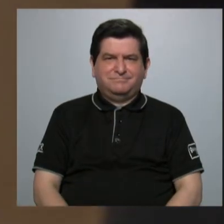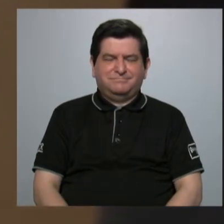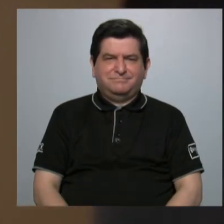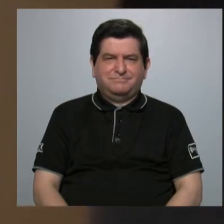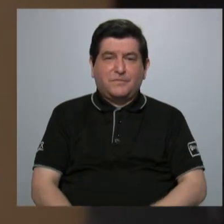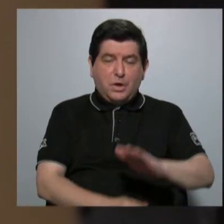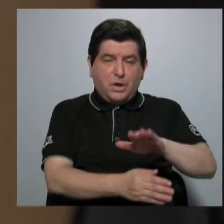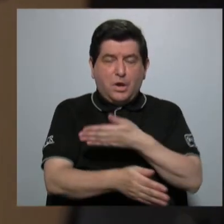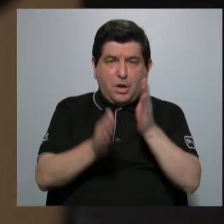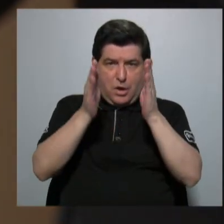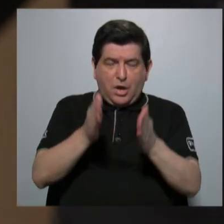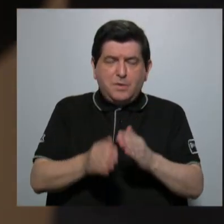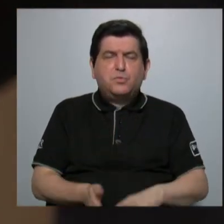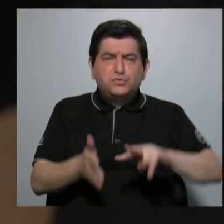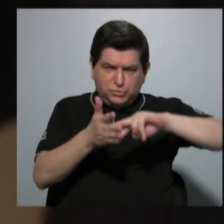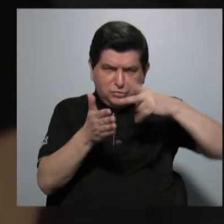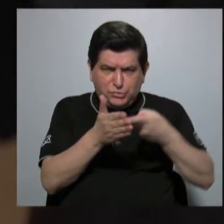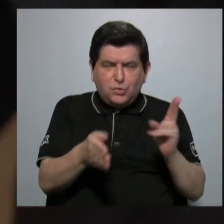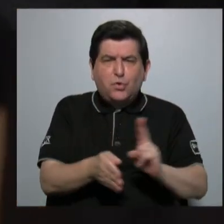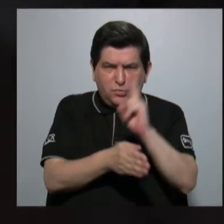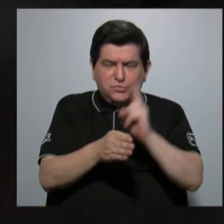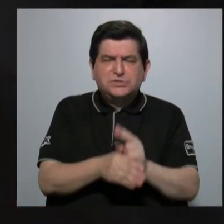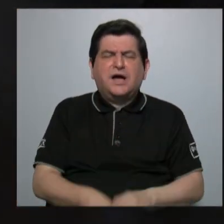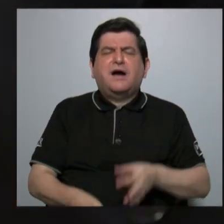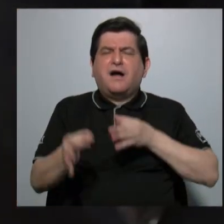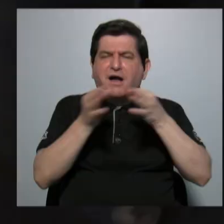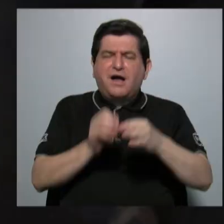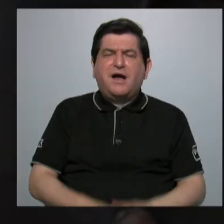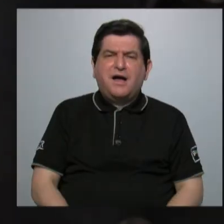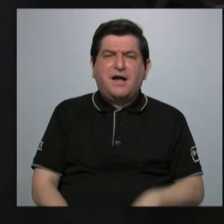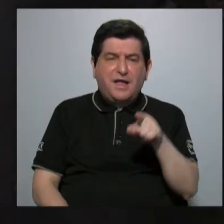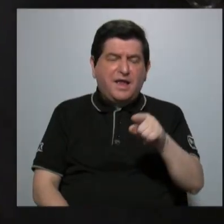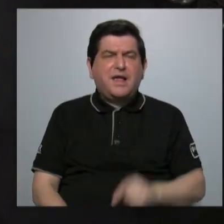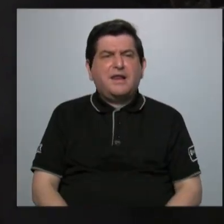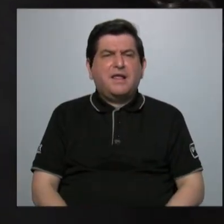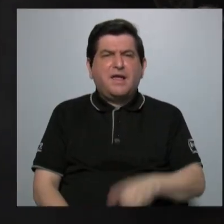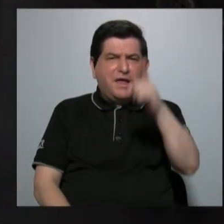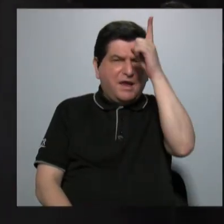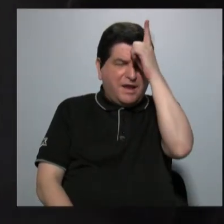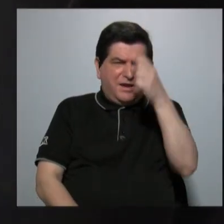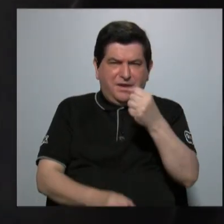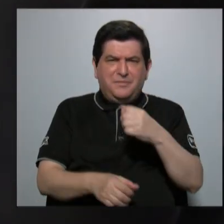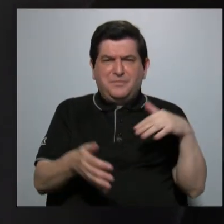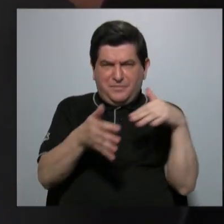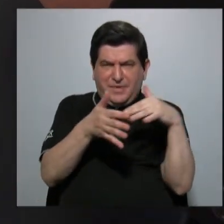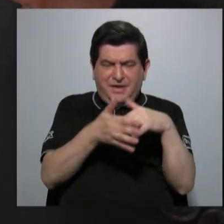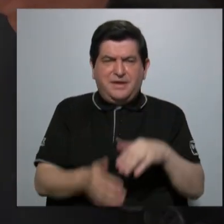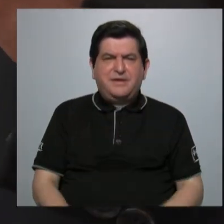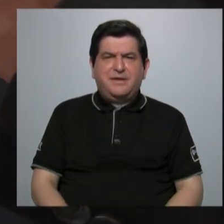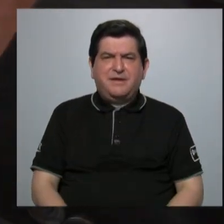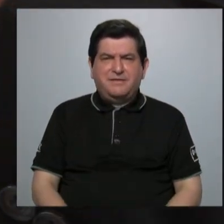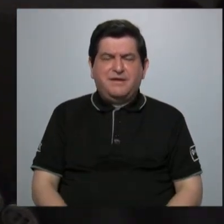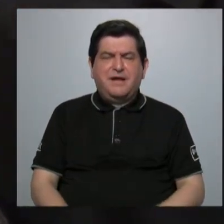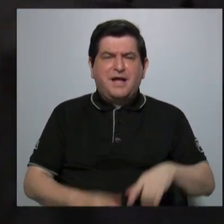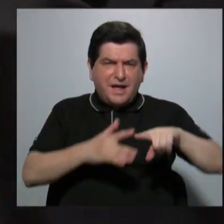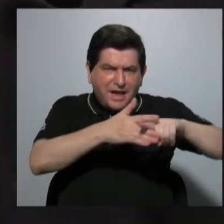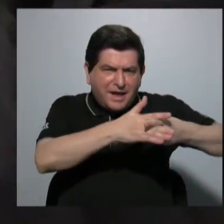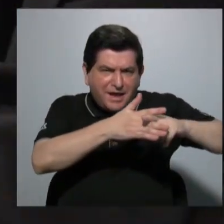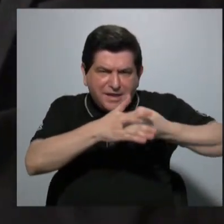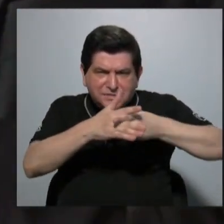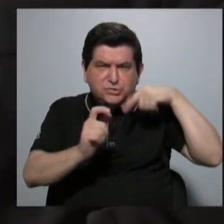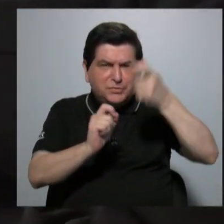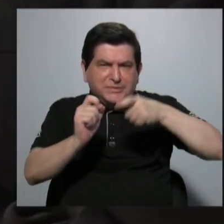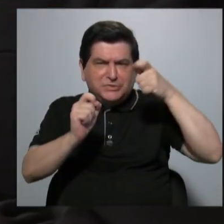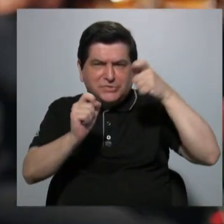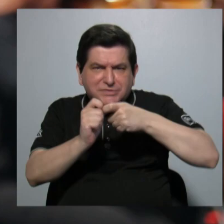El músico usa este concepto cuando nos cuenta sobre su paso por Alemania. Como señala, ahí el estudio de los instrumentos es